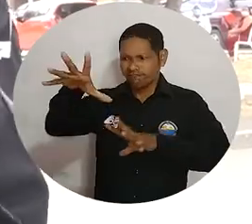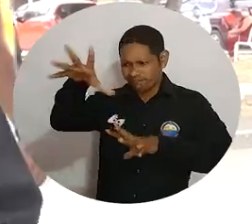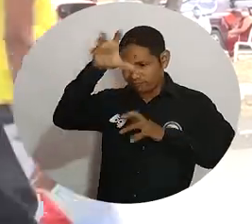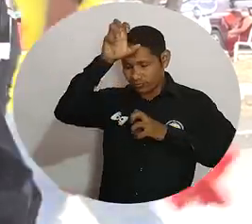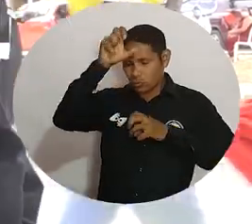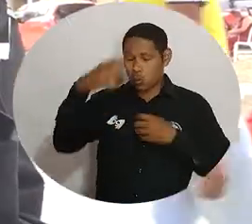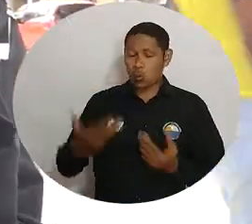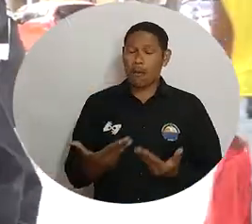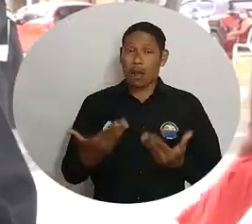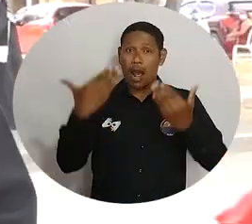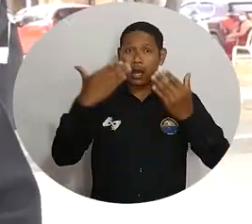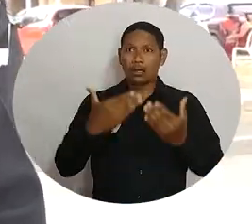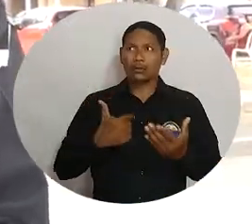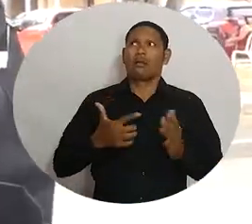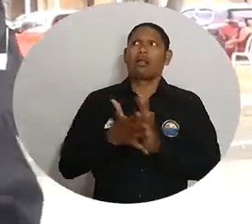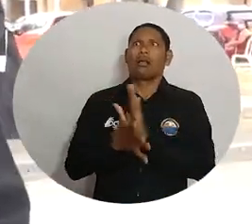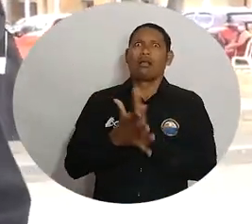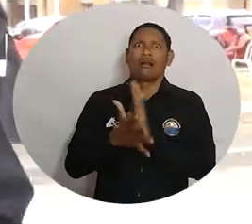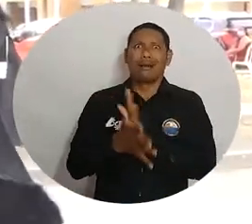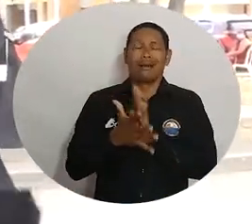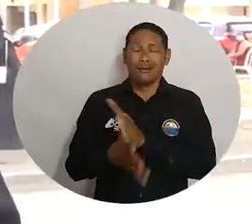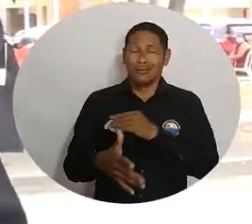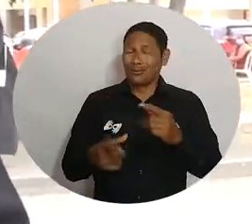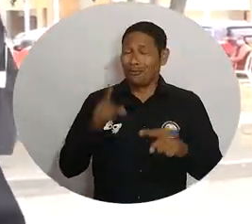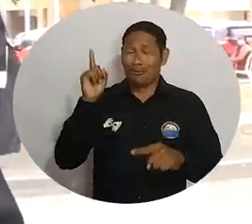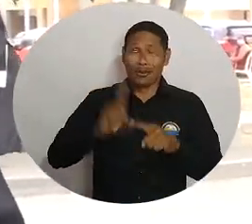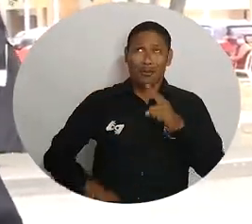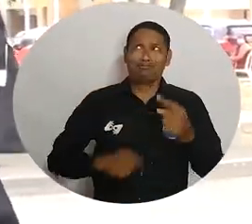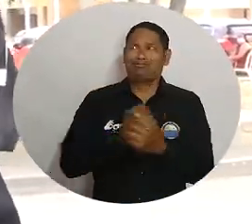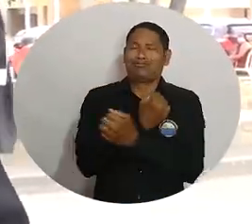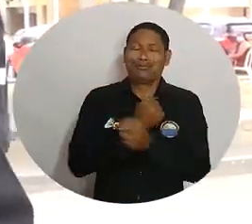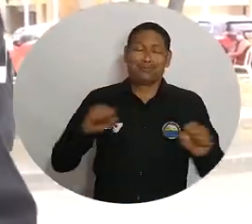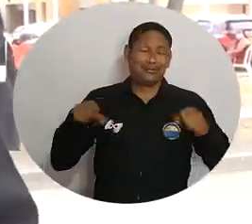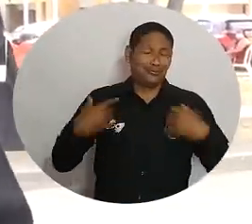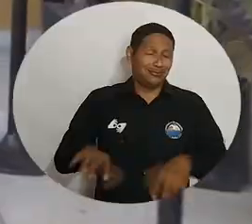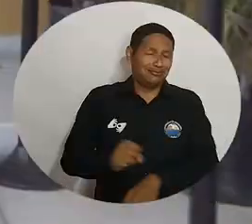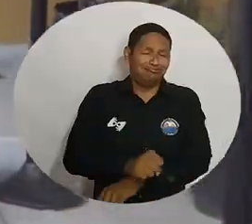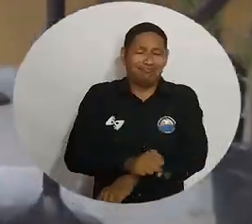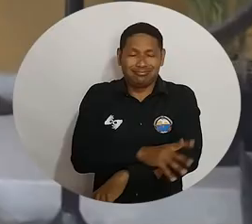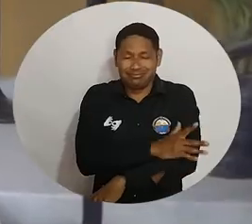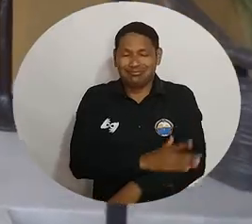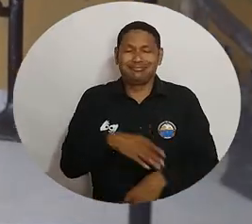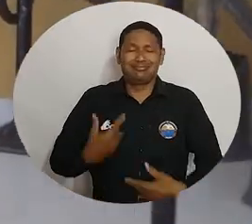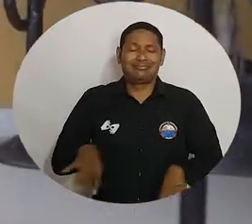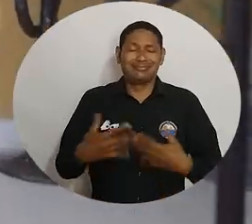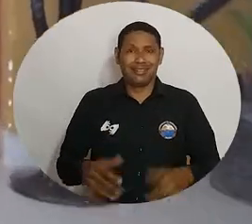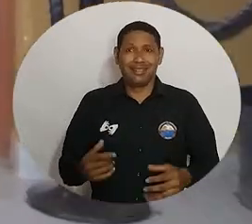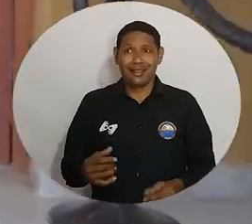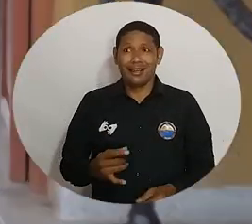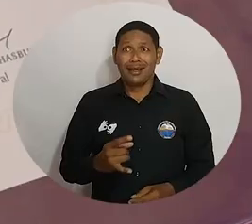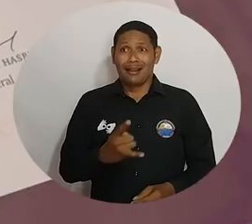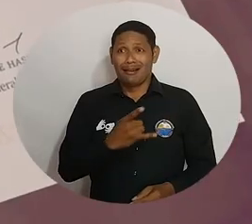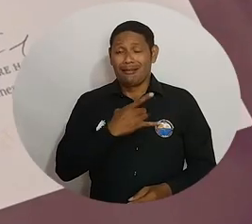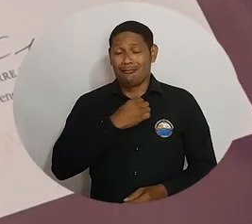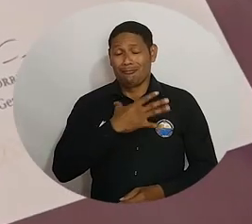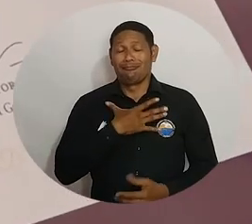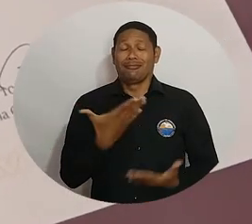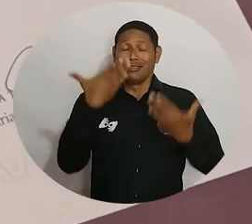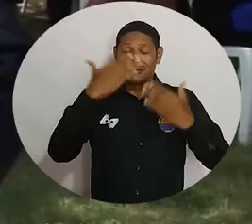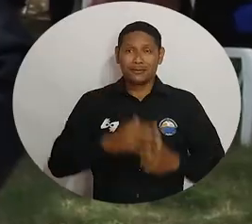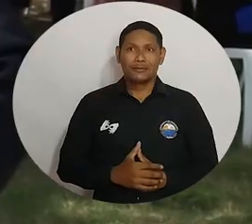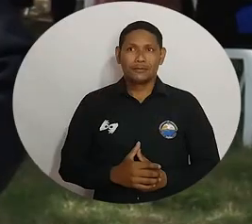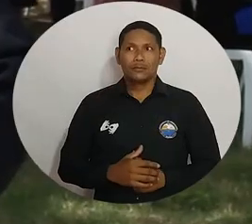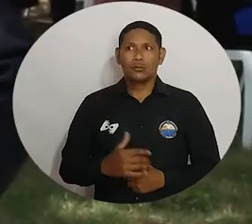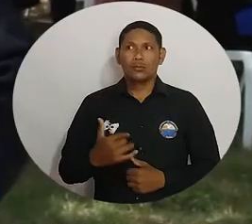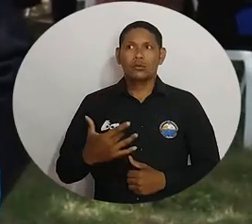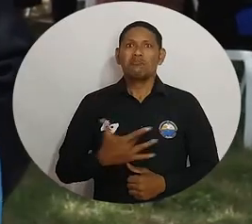Universidad del Magdalena son enormes. Creo que no me alcanzan las palabras para agradecer sinceramente la oportunidad que me dio esta universidad.